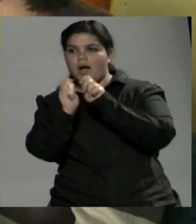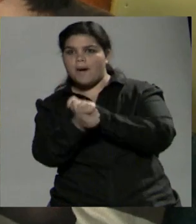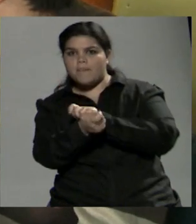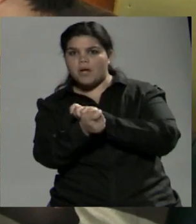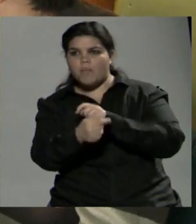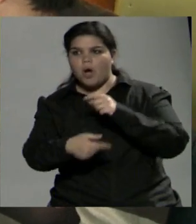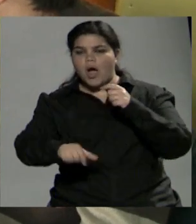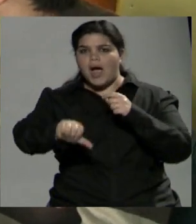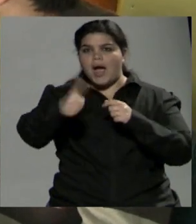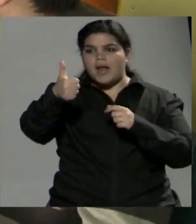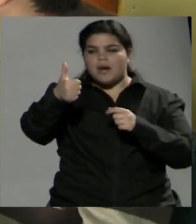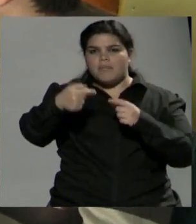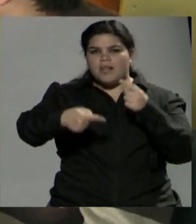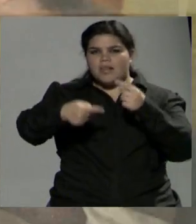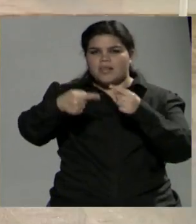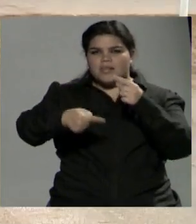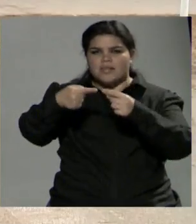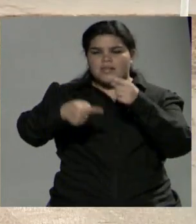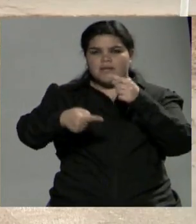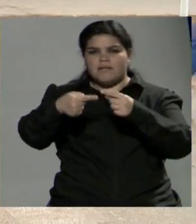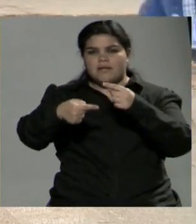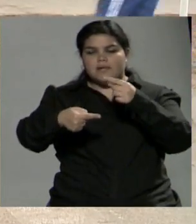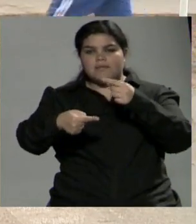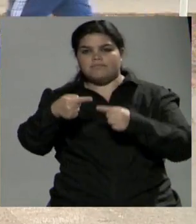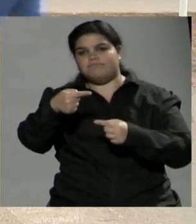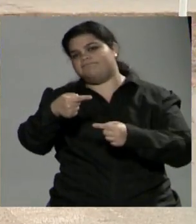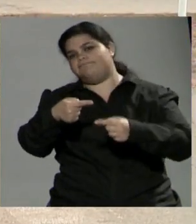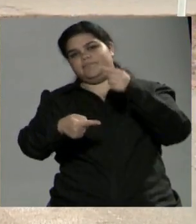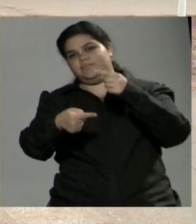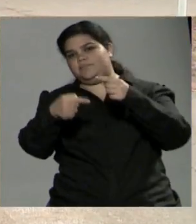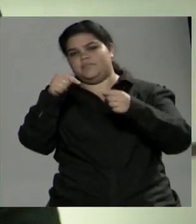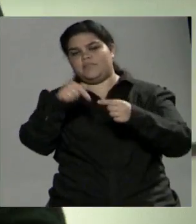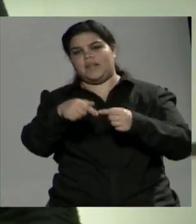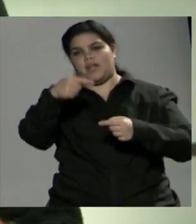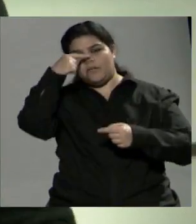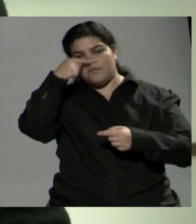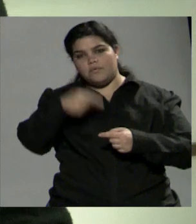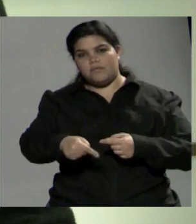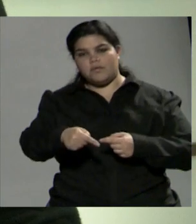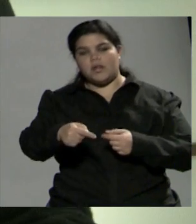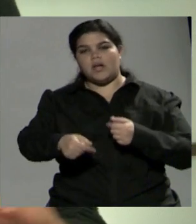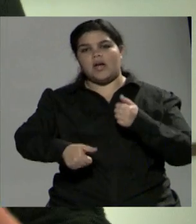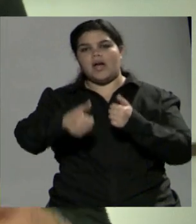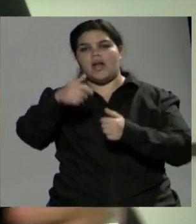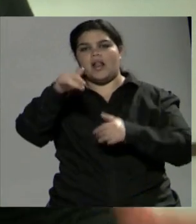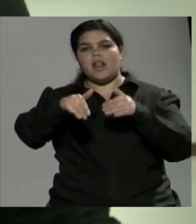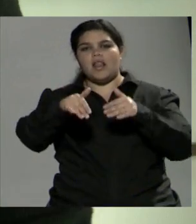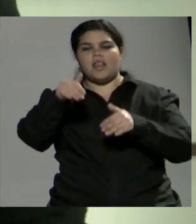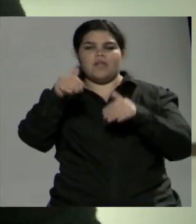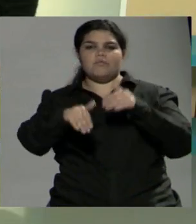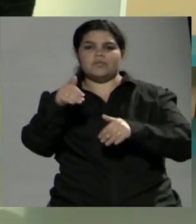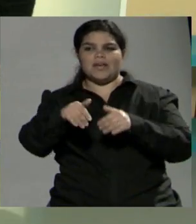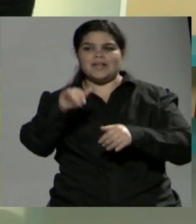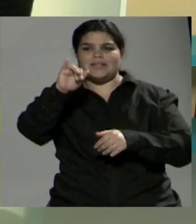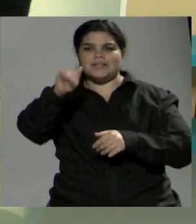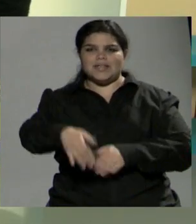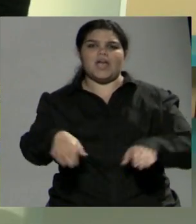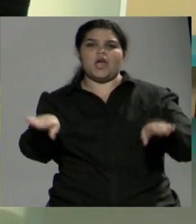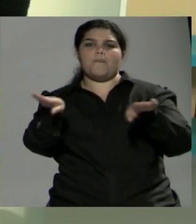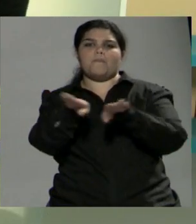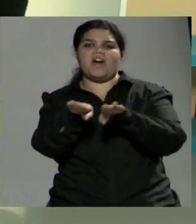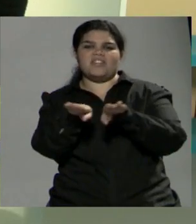concretamente la hermana de Néstor Kirchner, Alicia Kirchner. Entonces es como que uno puede ir